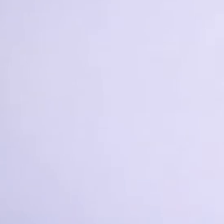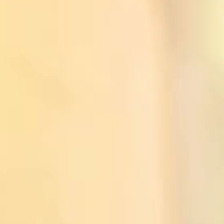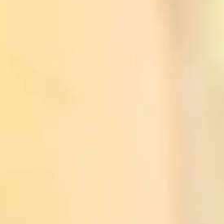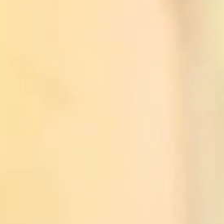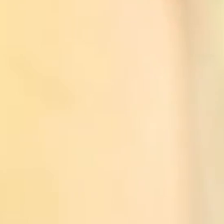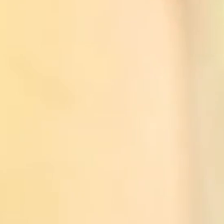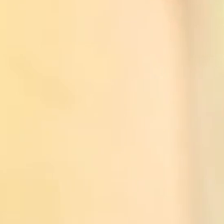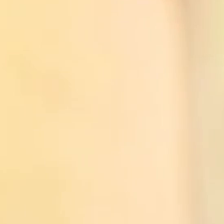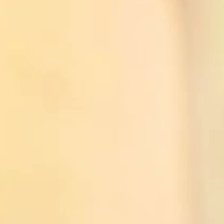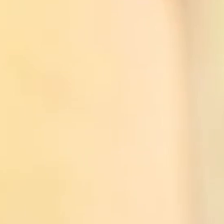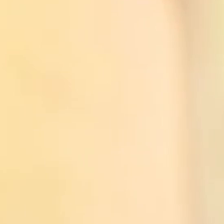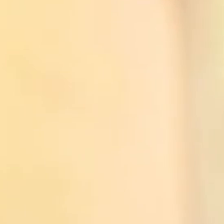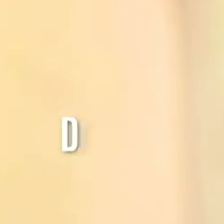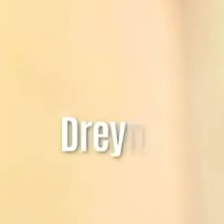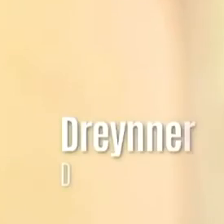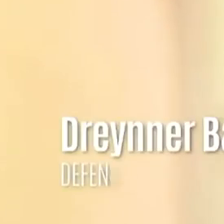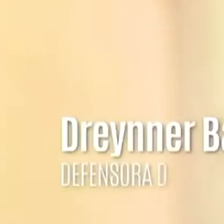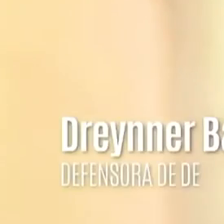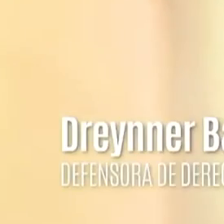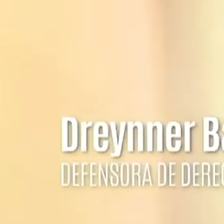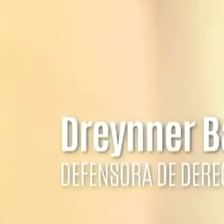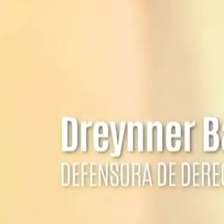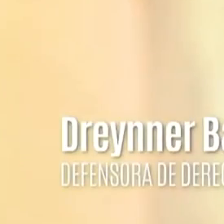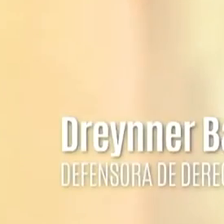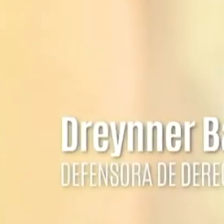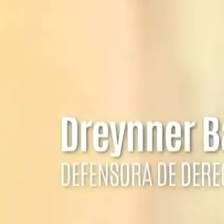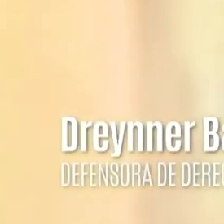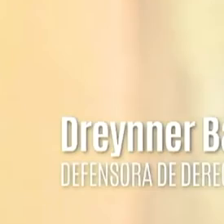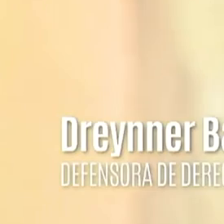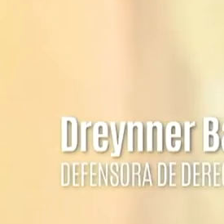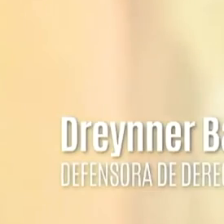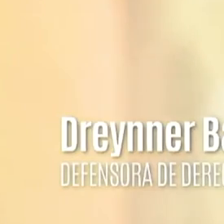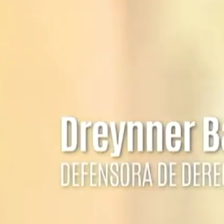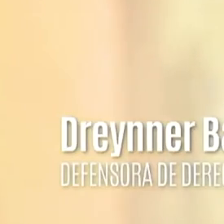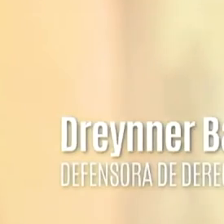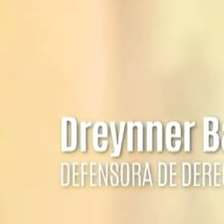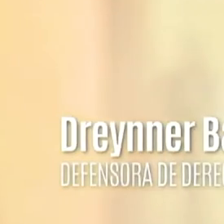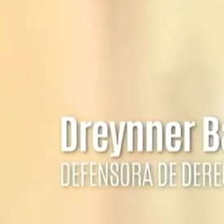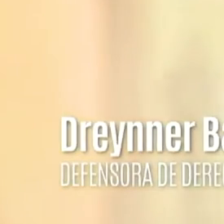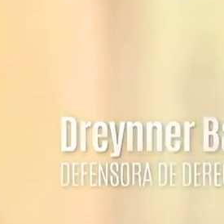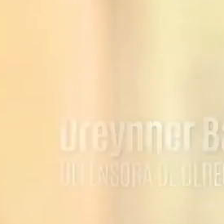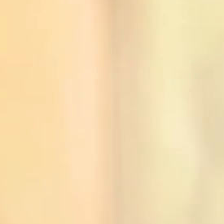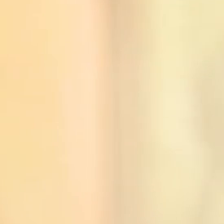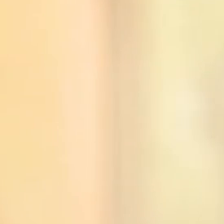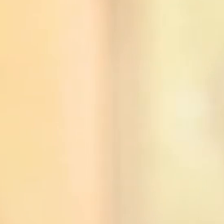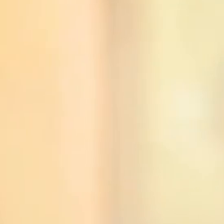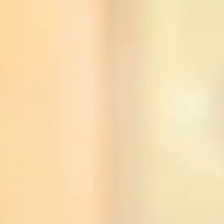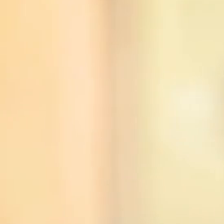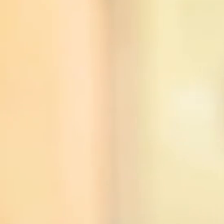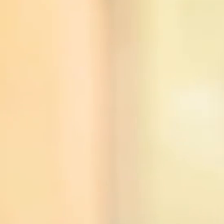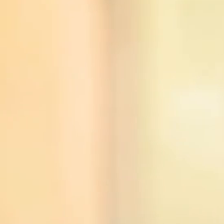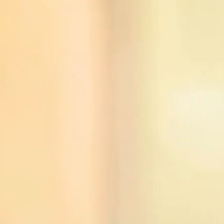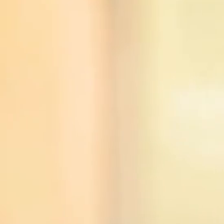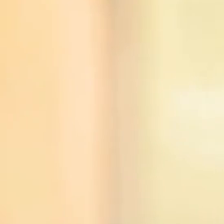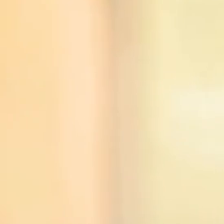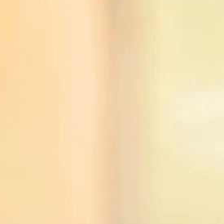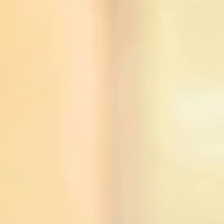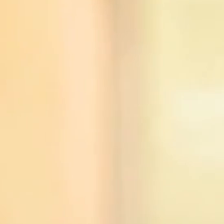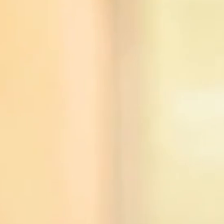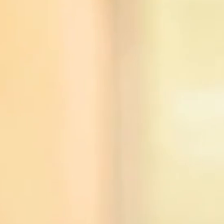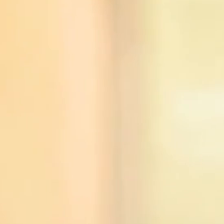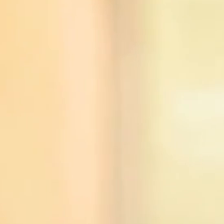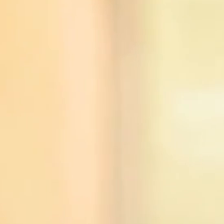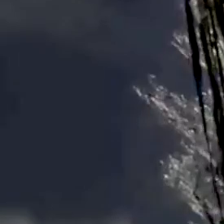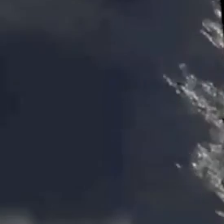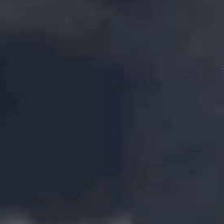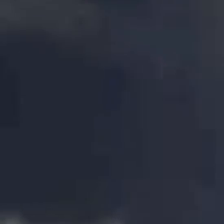de la Nación, porque visibiliza una vez más la preocupación que se tiene desde la institucionalidad por erradicar toda clase de violencia contra